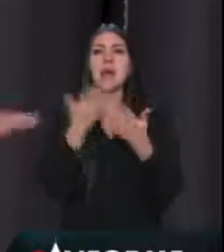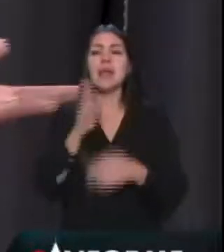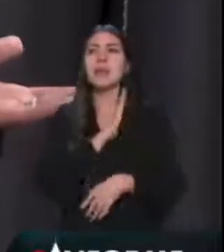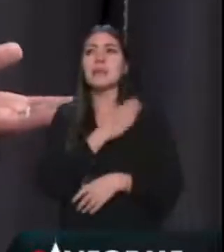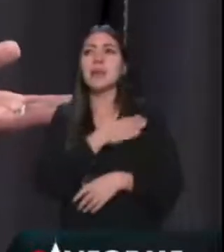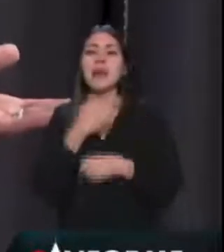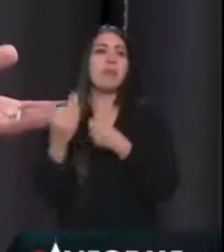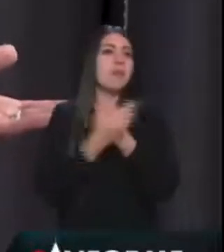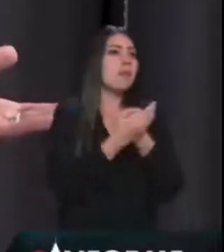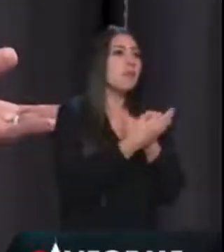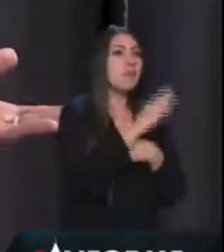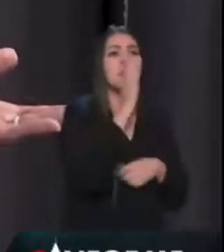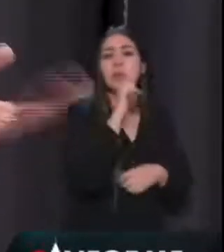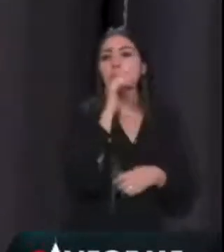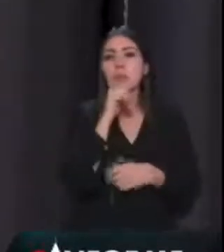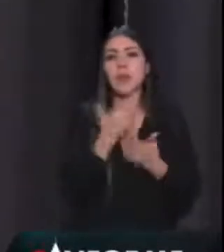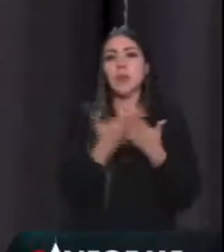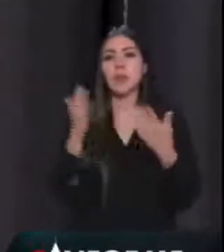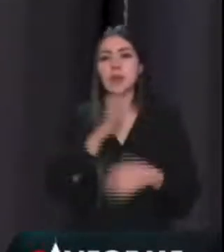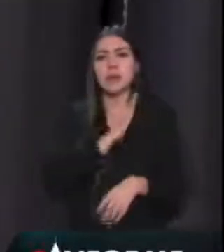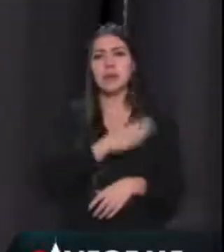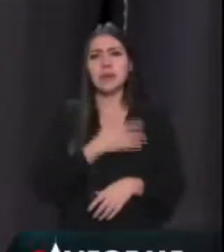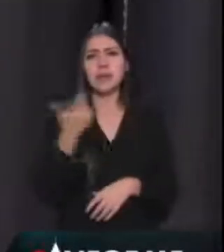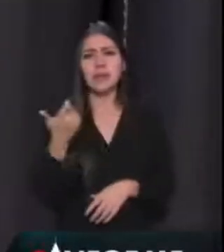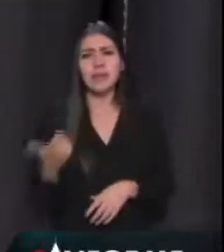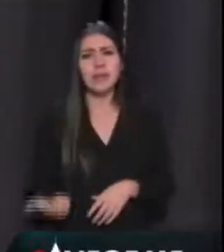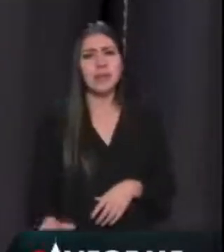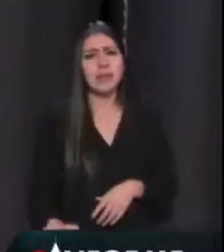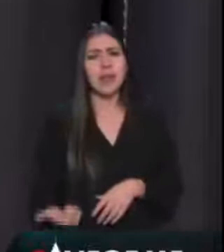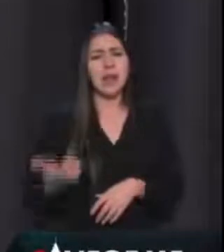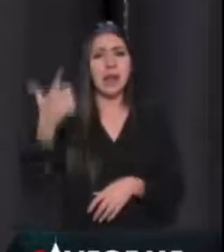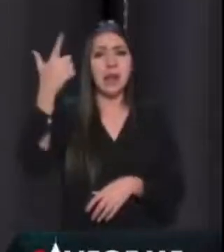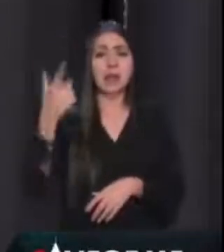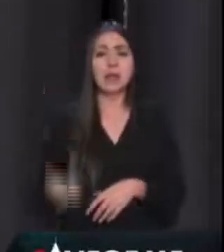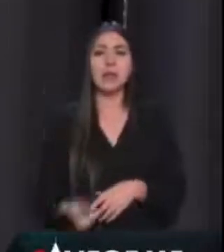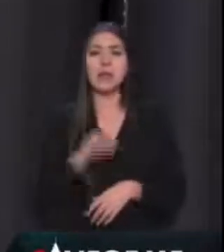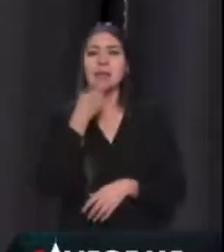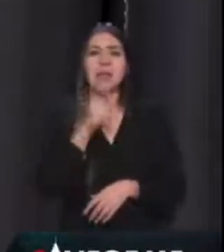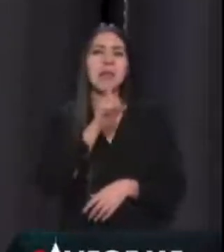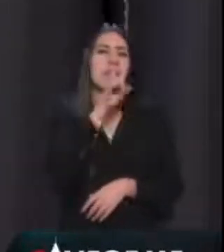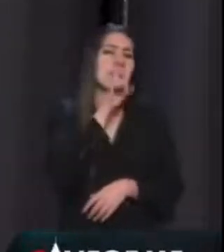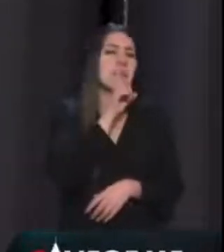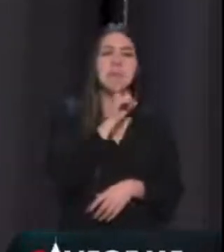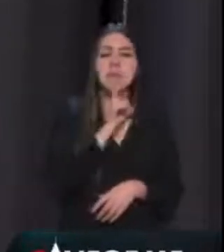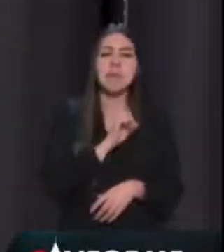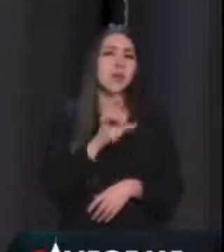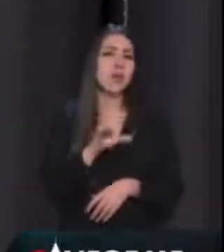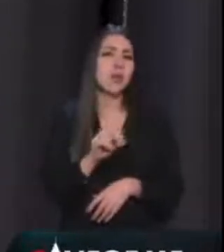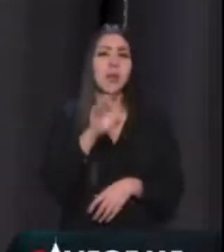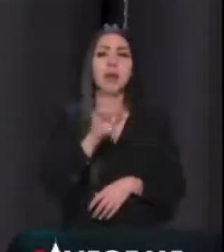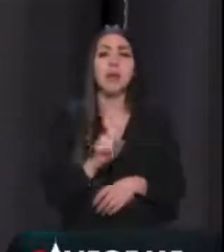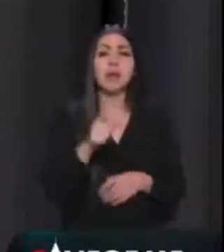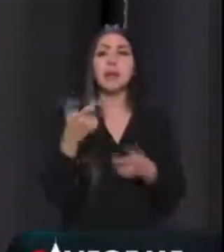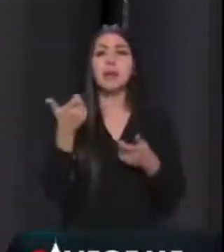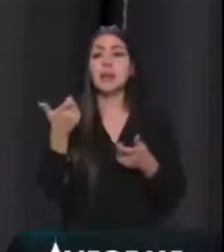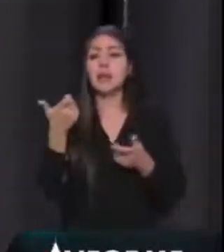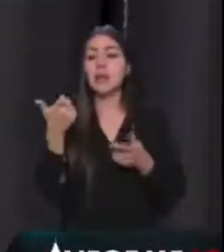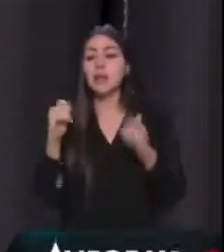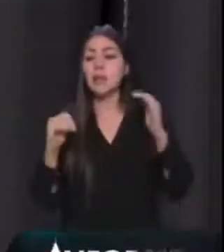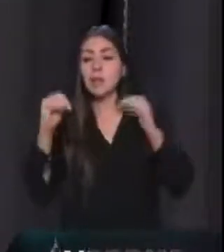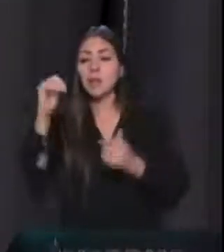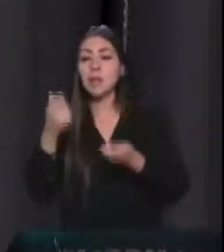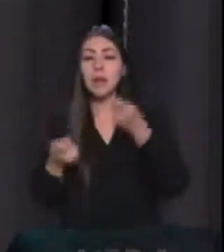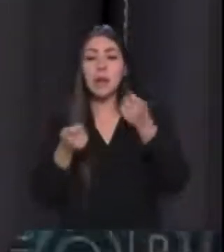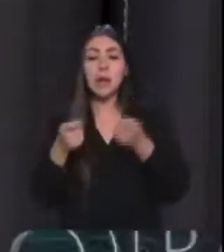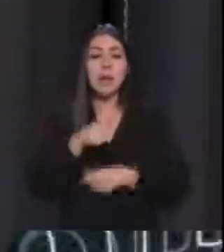defender. Y basta ver las tarifas en España. Es una falacia de que el mercado se autocontrola, se autorregula, de que el usuario final va